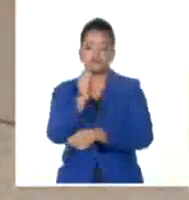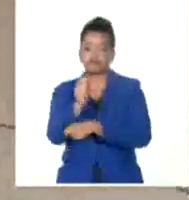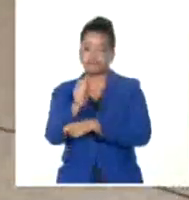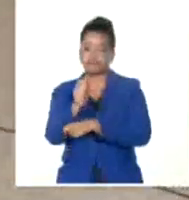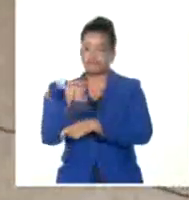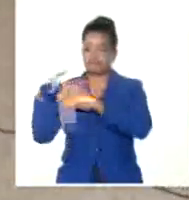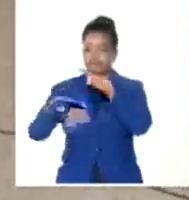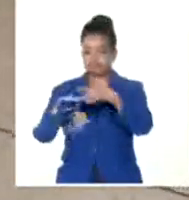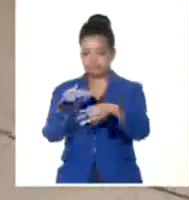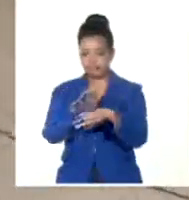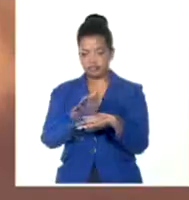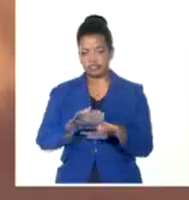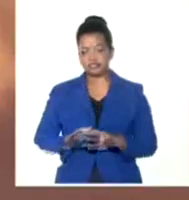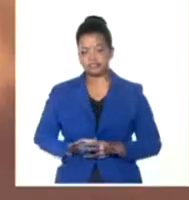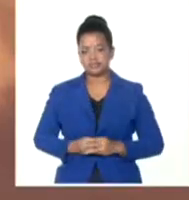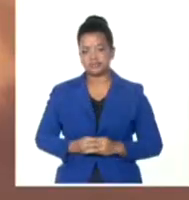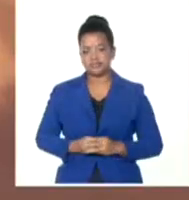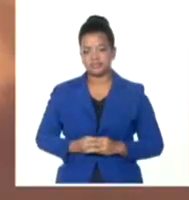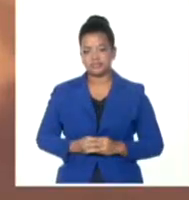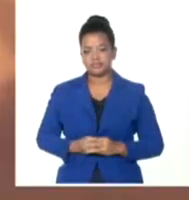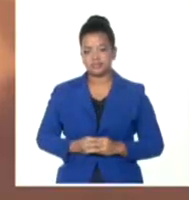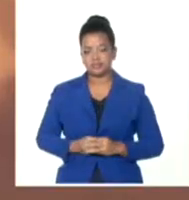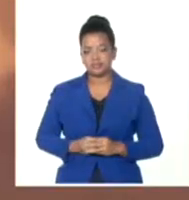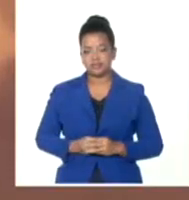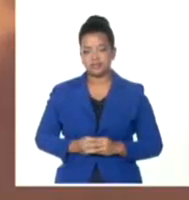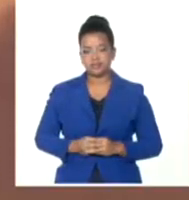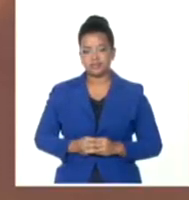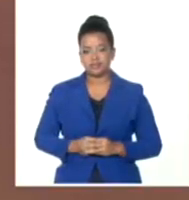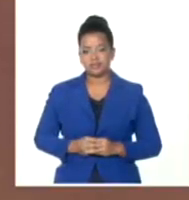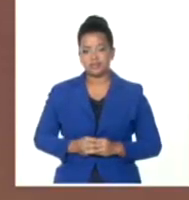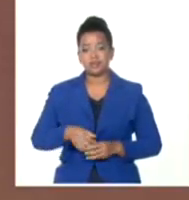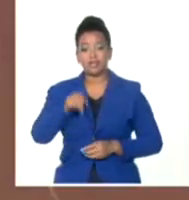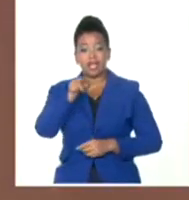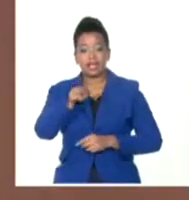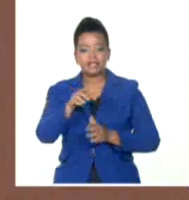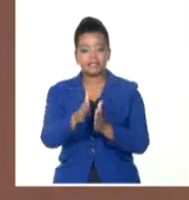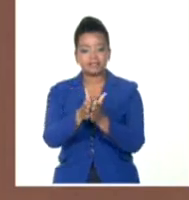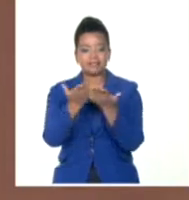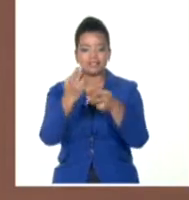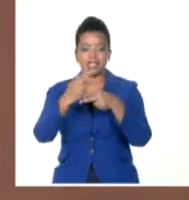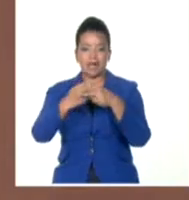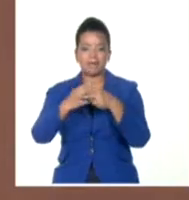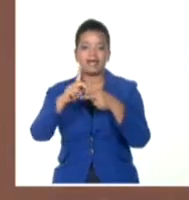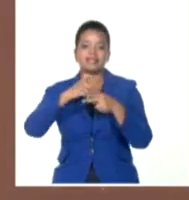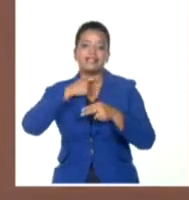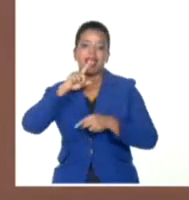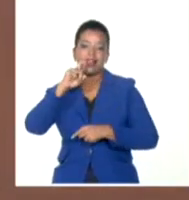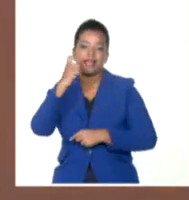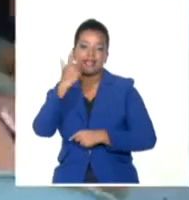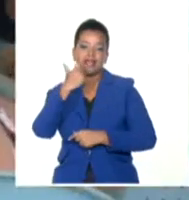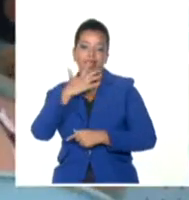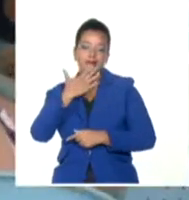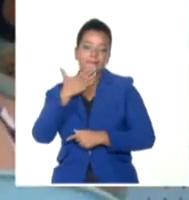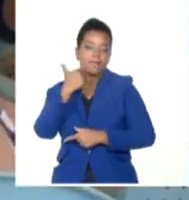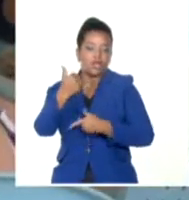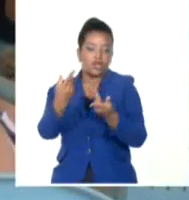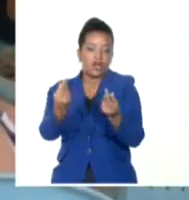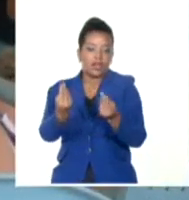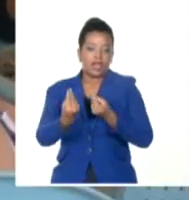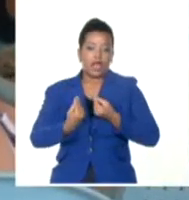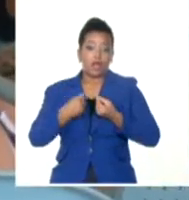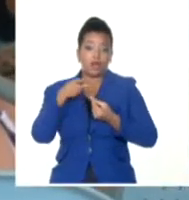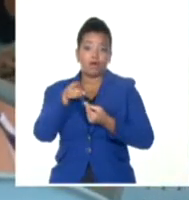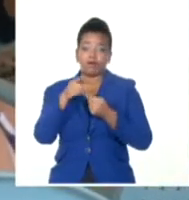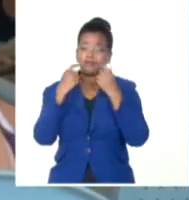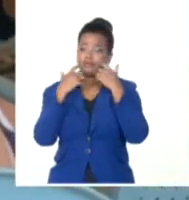generaciones. Presentación digital del texto Celia, mi mejor regalo, digno homenaje a la flor más autóctona de la Revolución